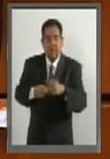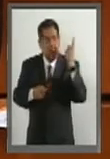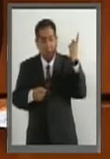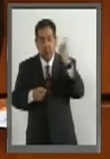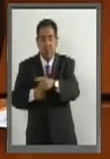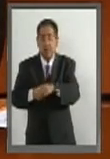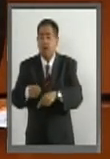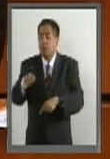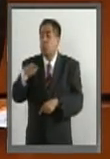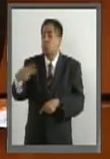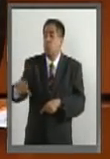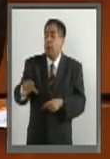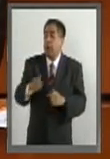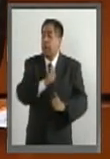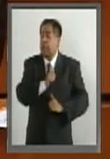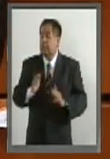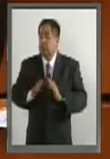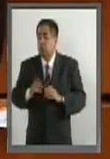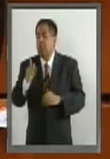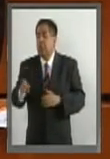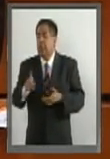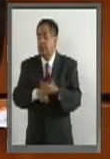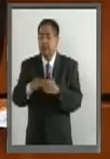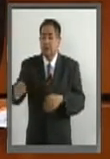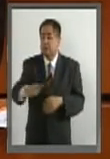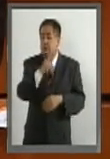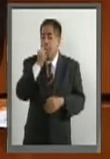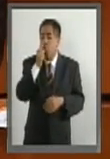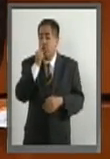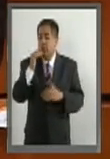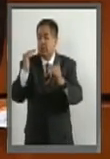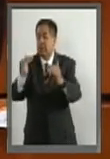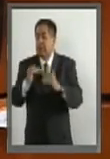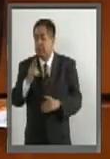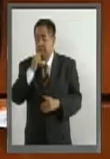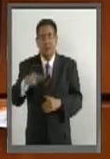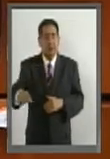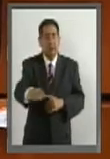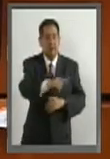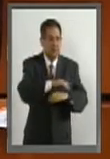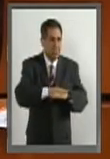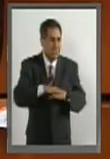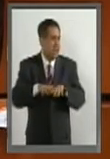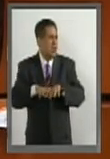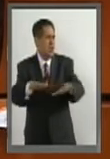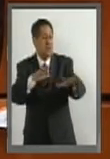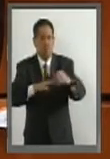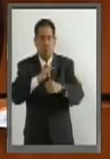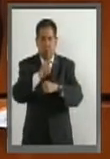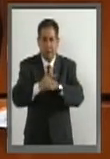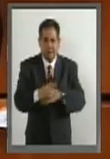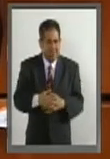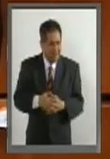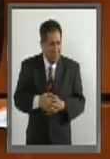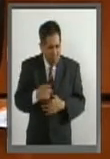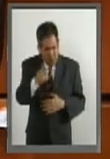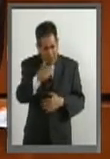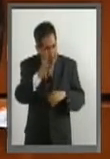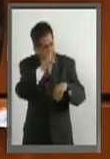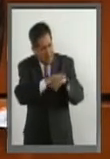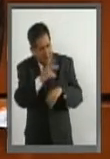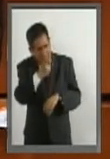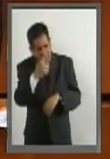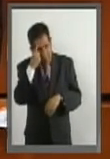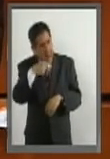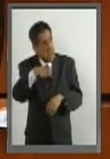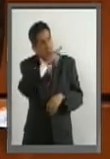ellos, ¿verdad?, en una presencia política, económica y social en todo el país? ¿Va usted a permitir, para que ellos